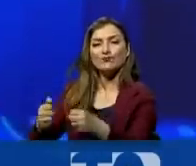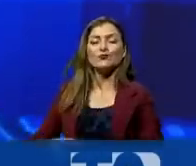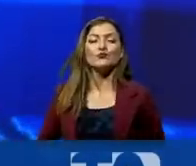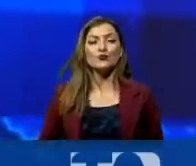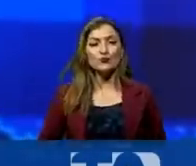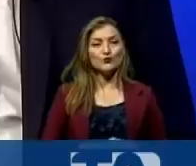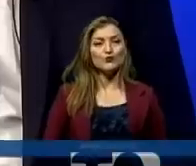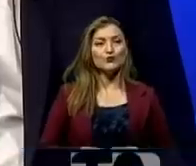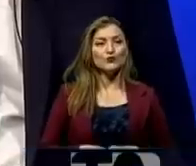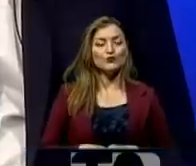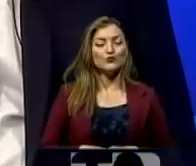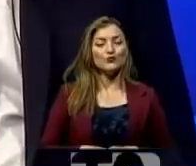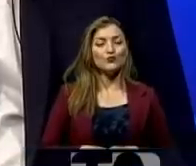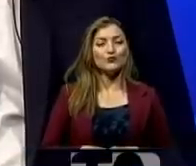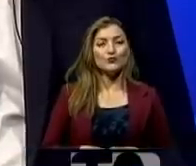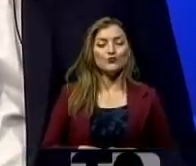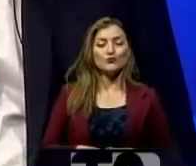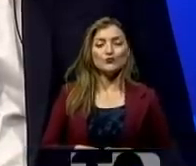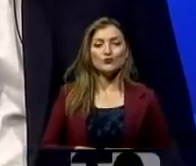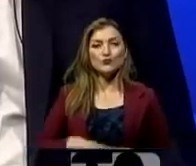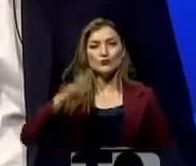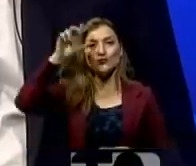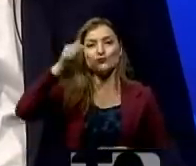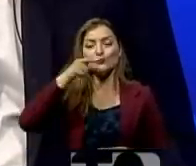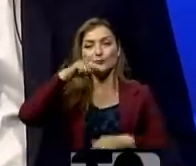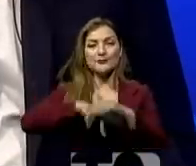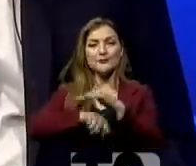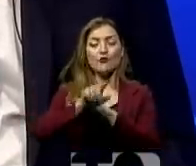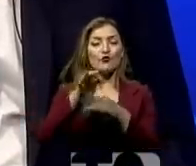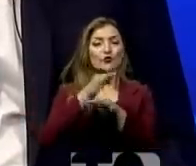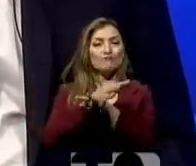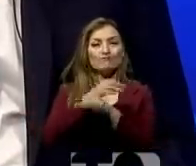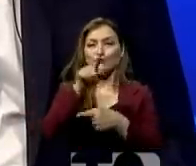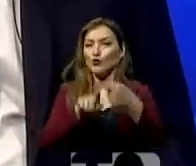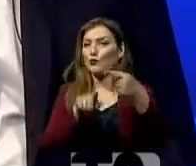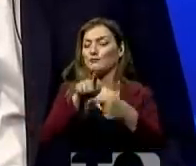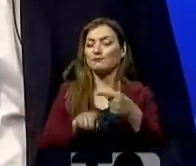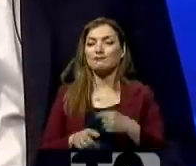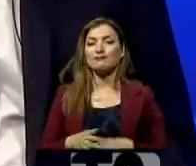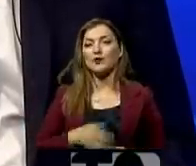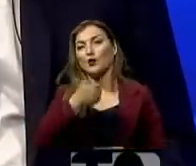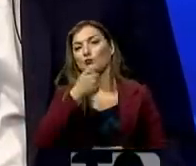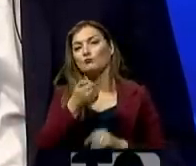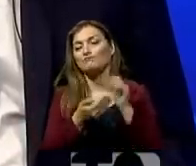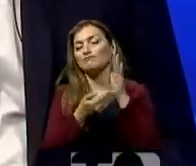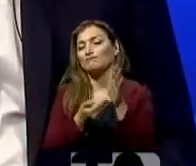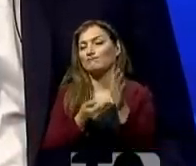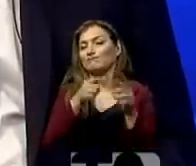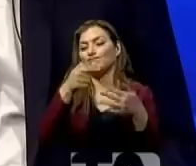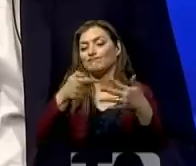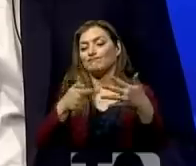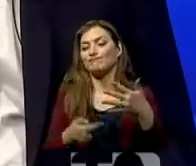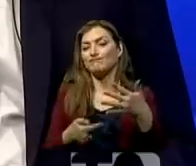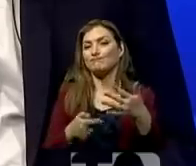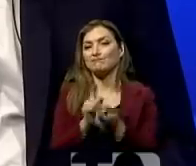en la cárcel desde el gobierno dice no podemos interferir en otra función del estado evidentemente la prensa muestra esos casos pero no se nota un